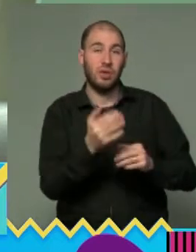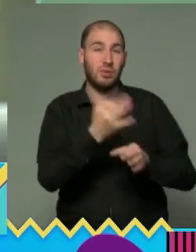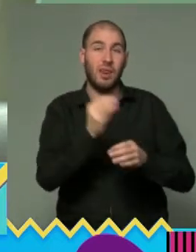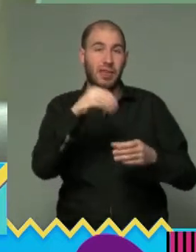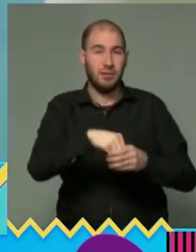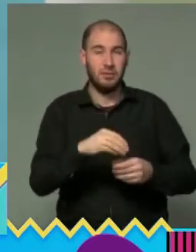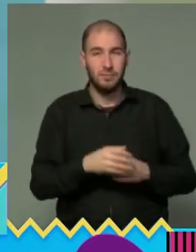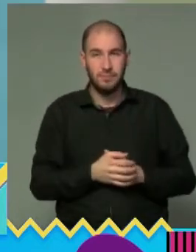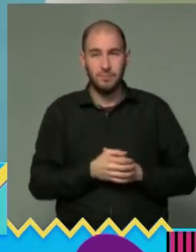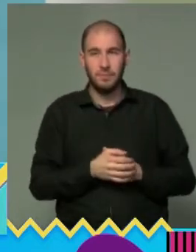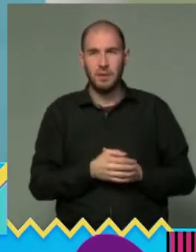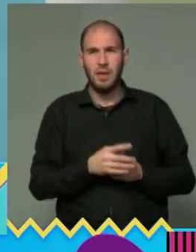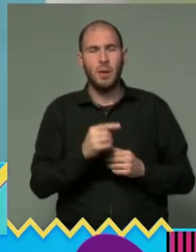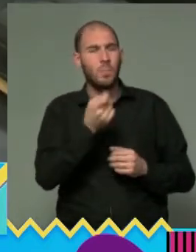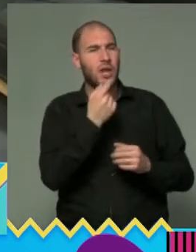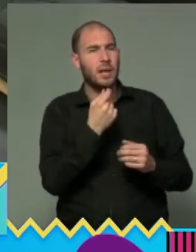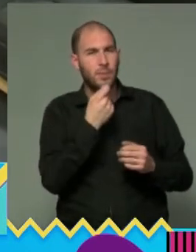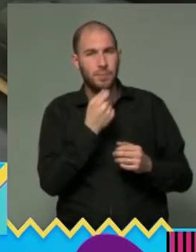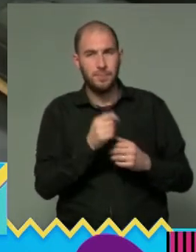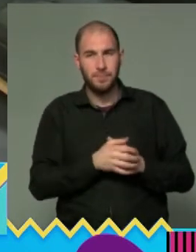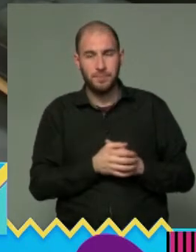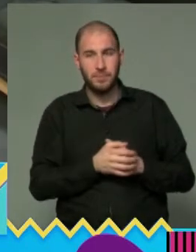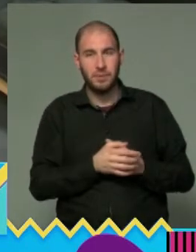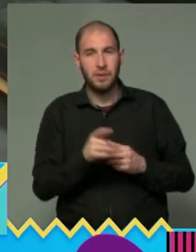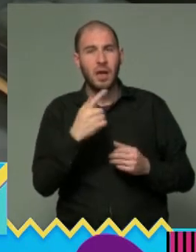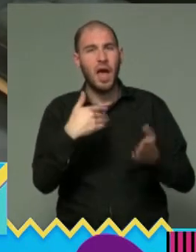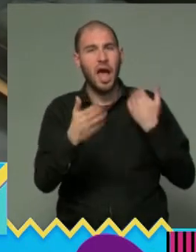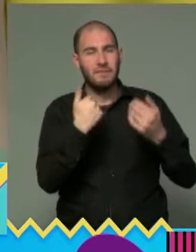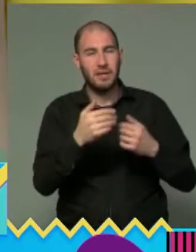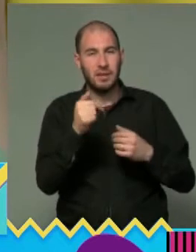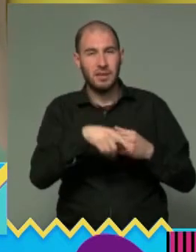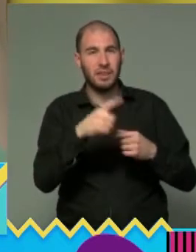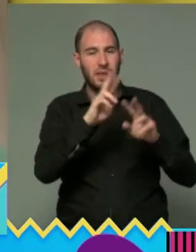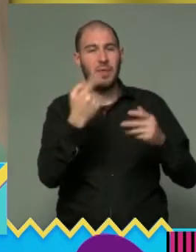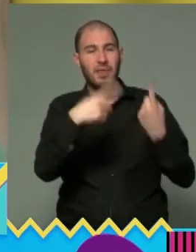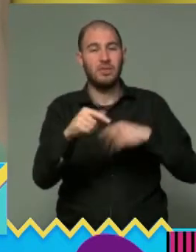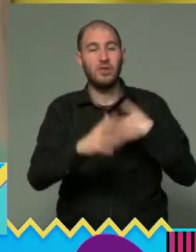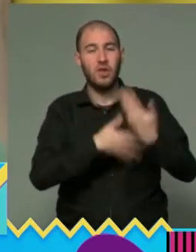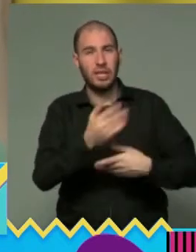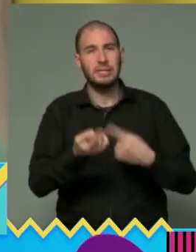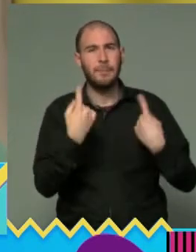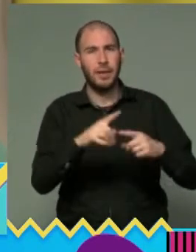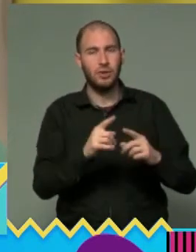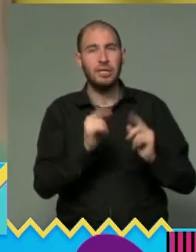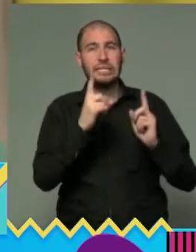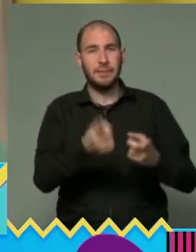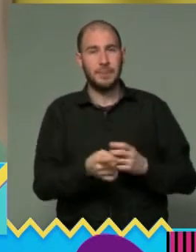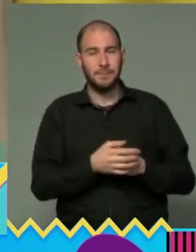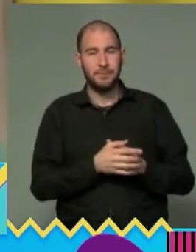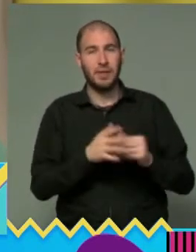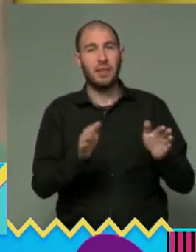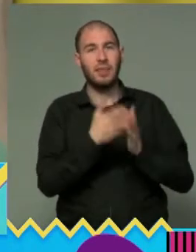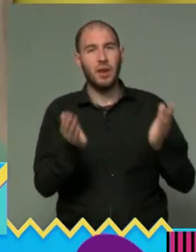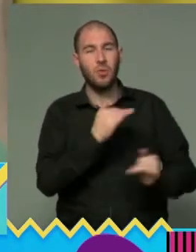escuela. Ante un caso puntual, por ejemplo, porque bueno, estamos hablando de distintos casos de violencia y demás, pero también ha salido en los